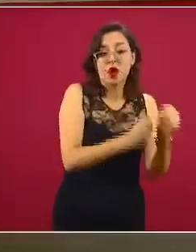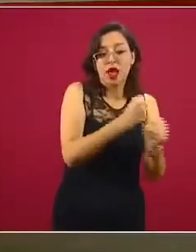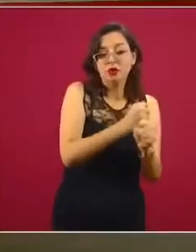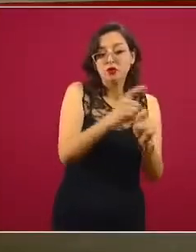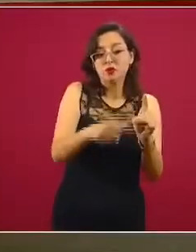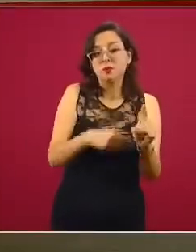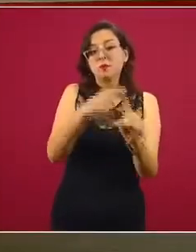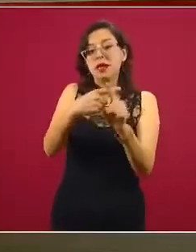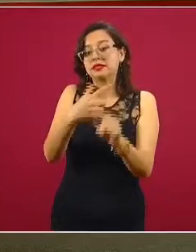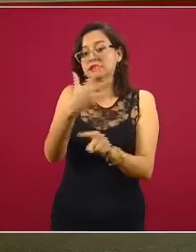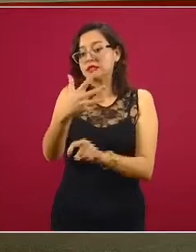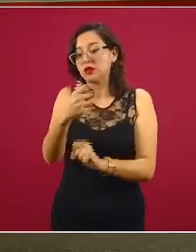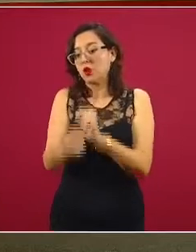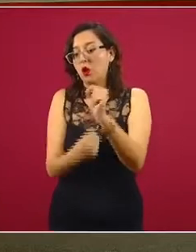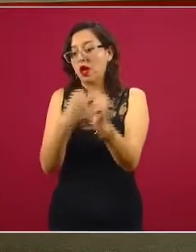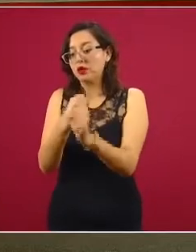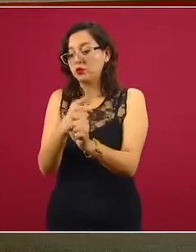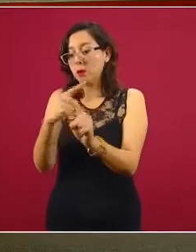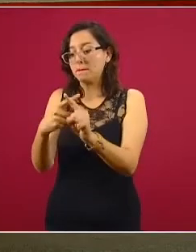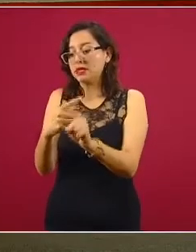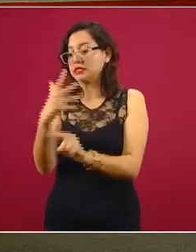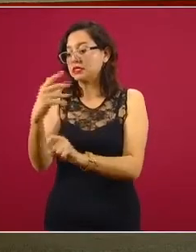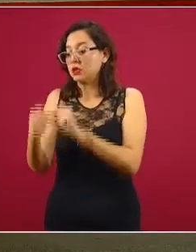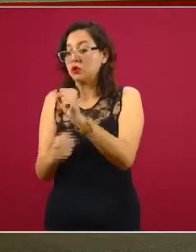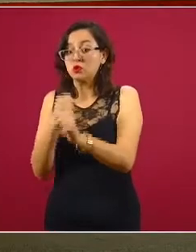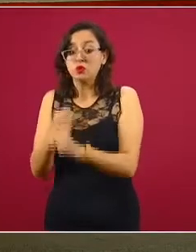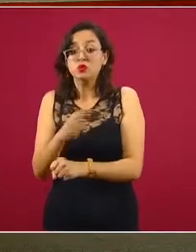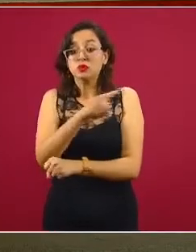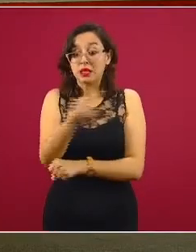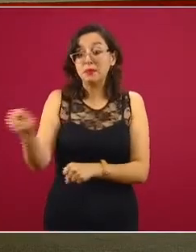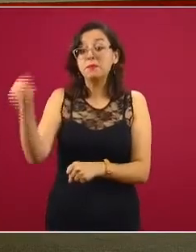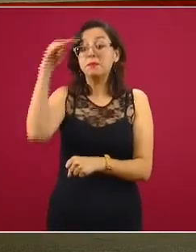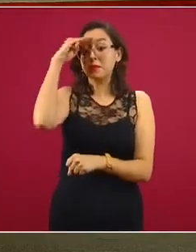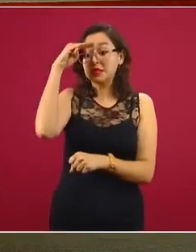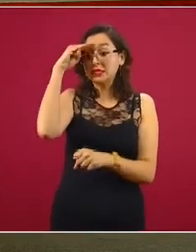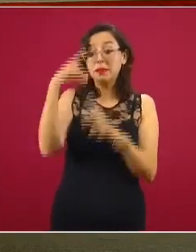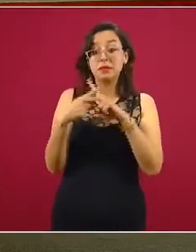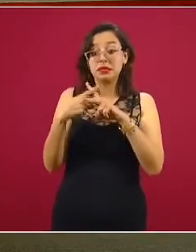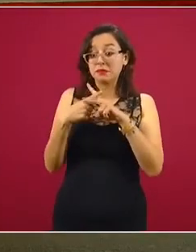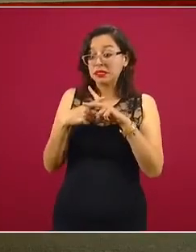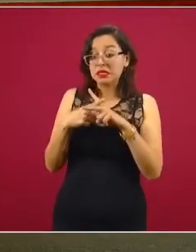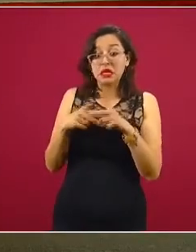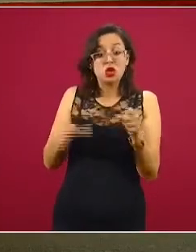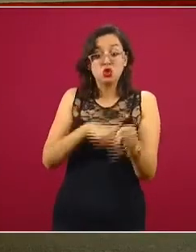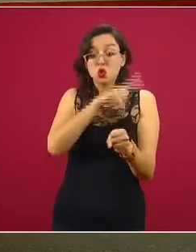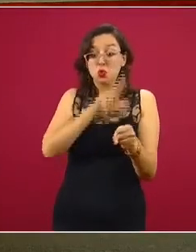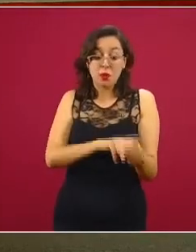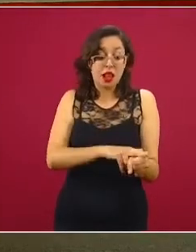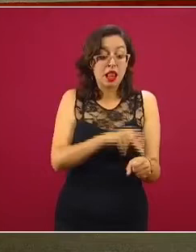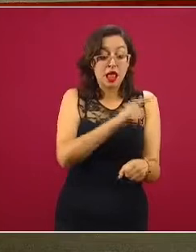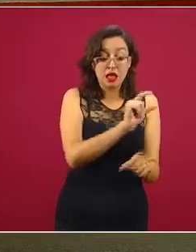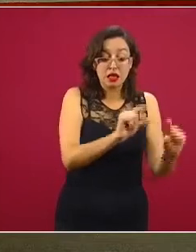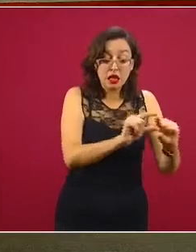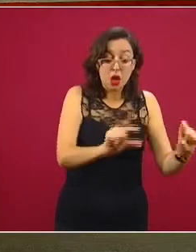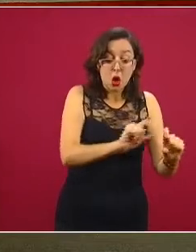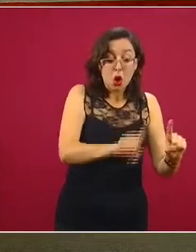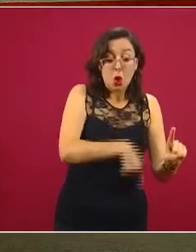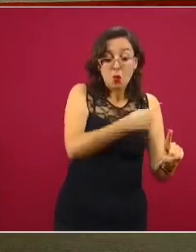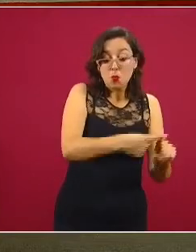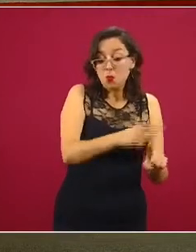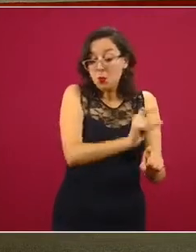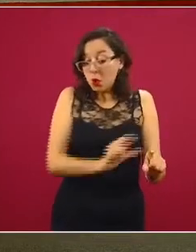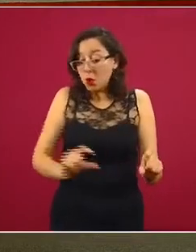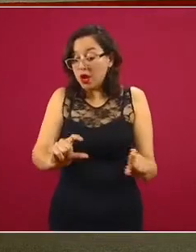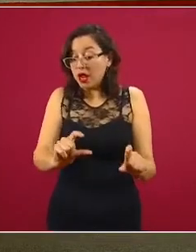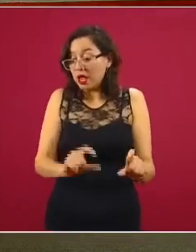hogar, esperando a ver que estos cálculos salgan de manera directa, y usted quiere multiplicar esta proporción por este número para